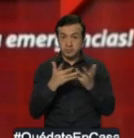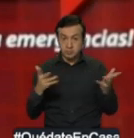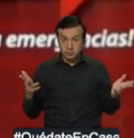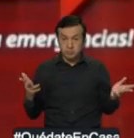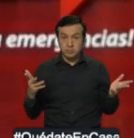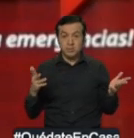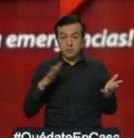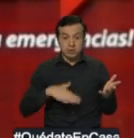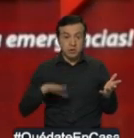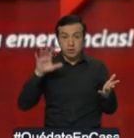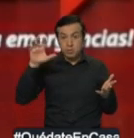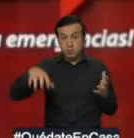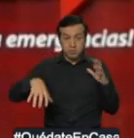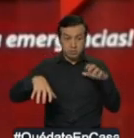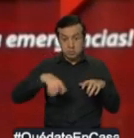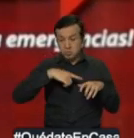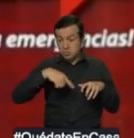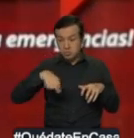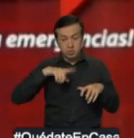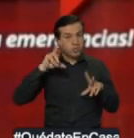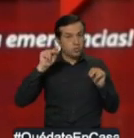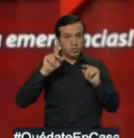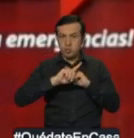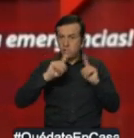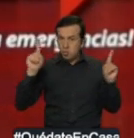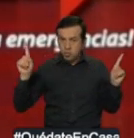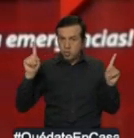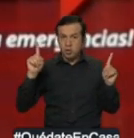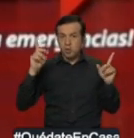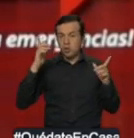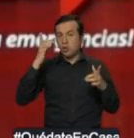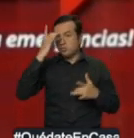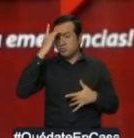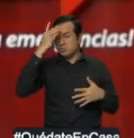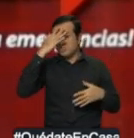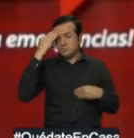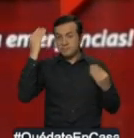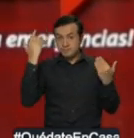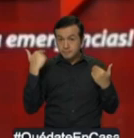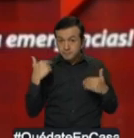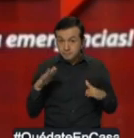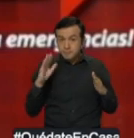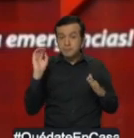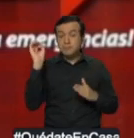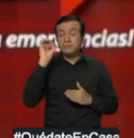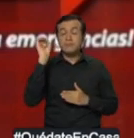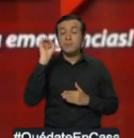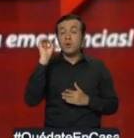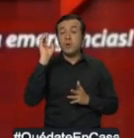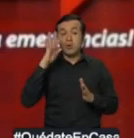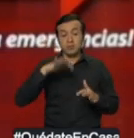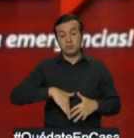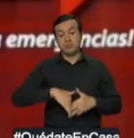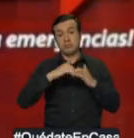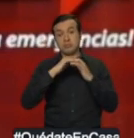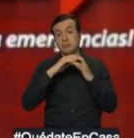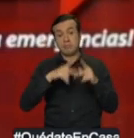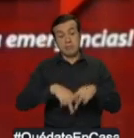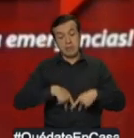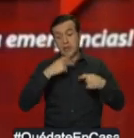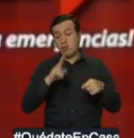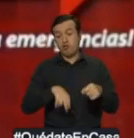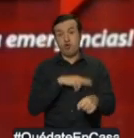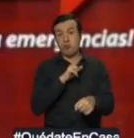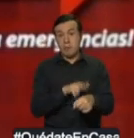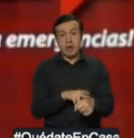entre provincias no estamos hablando de una recuperación o de una reactivación de la vida social